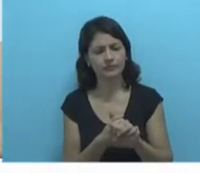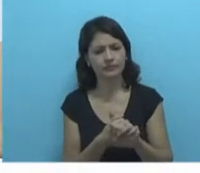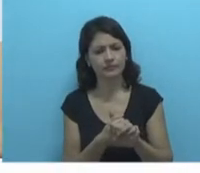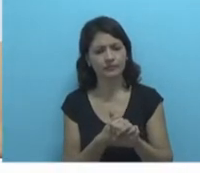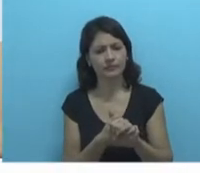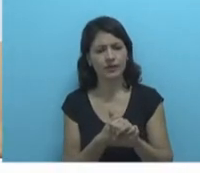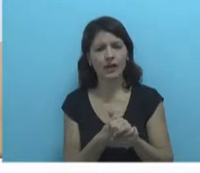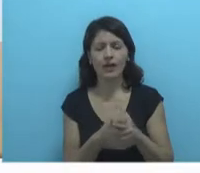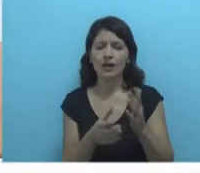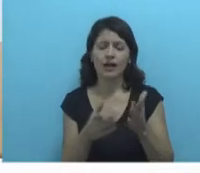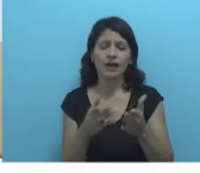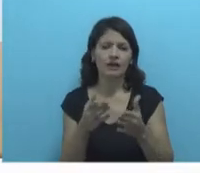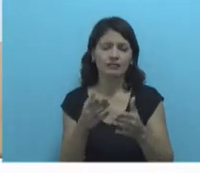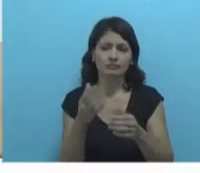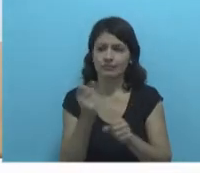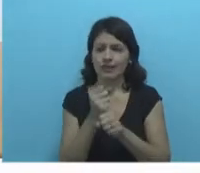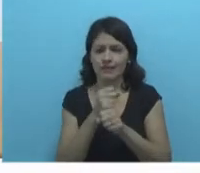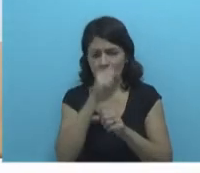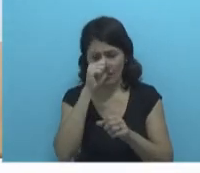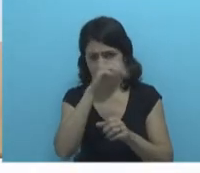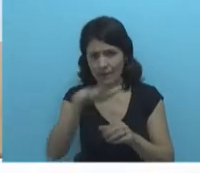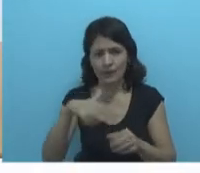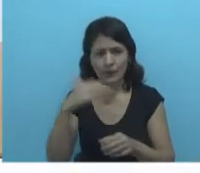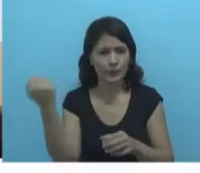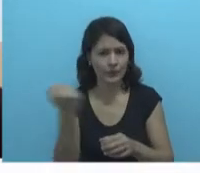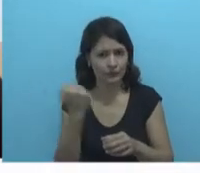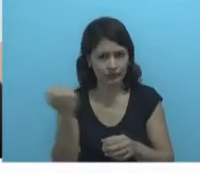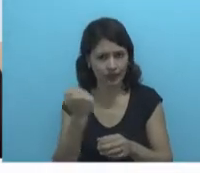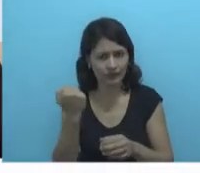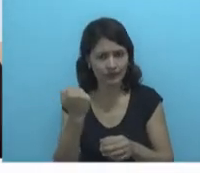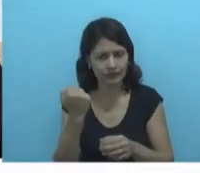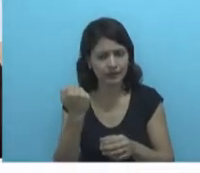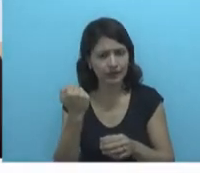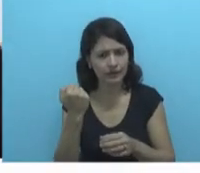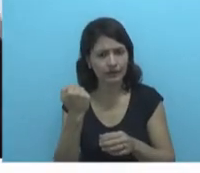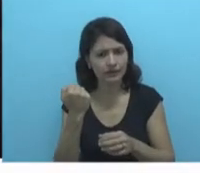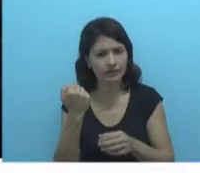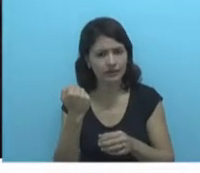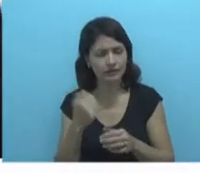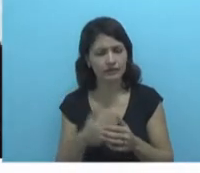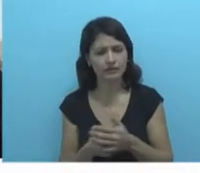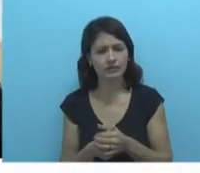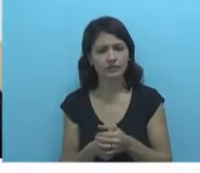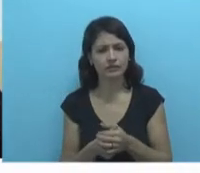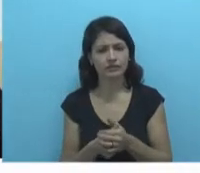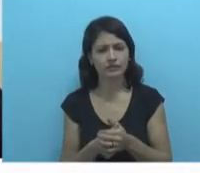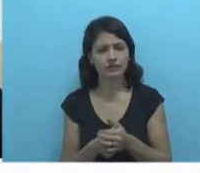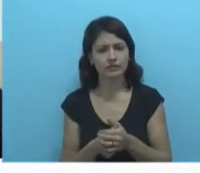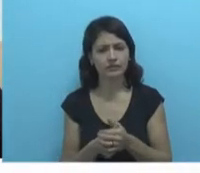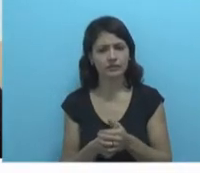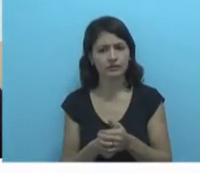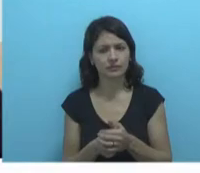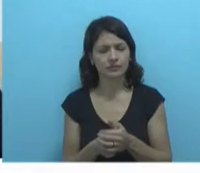pecuario, agropecuario, y en este caso también tiene una